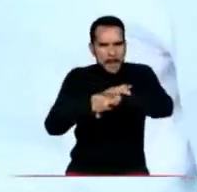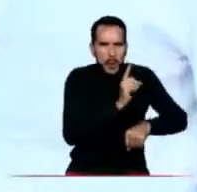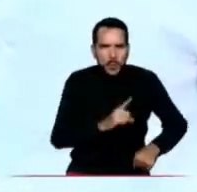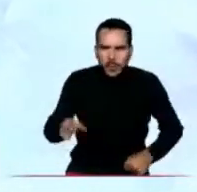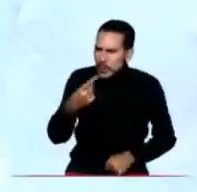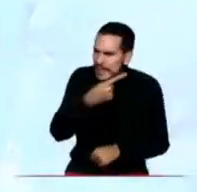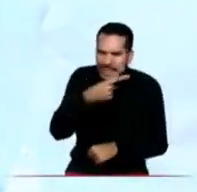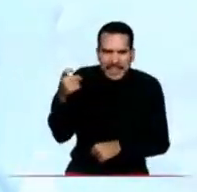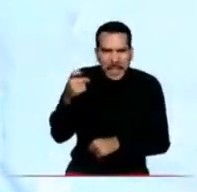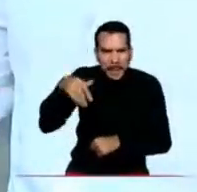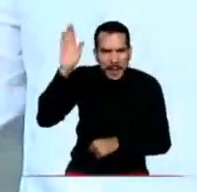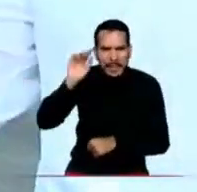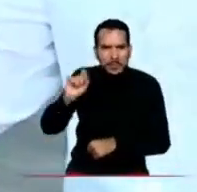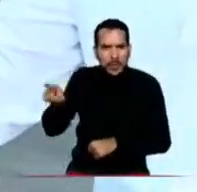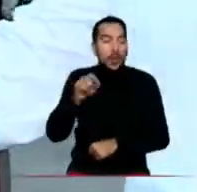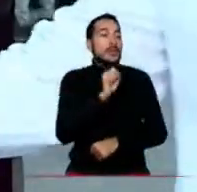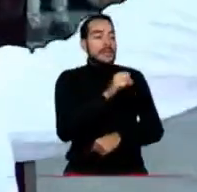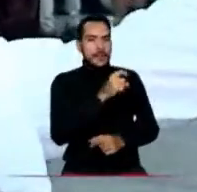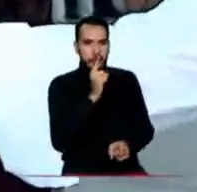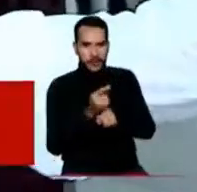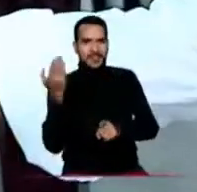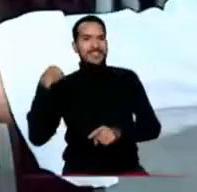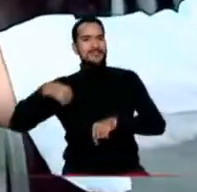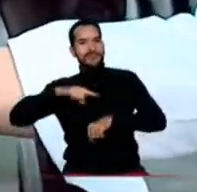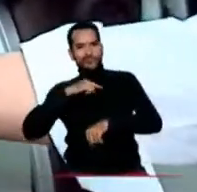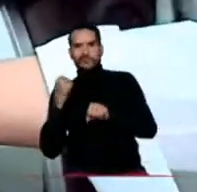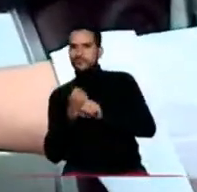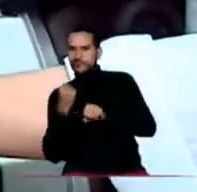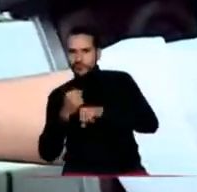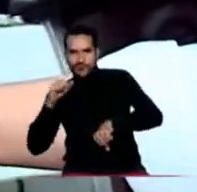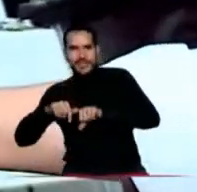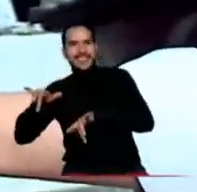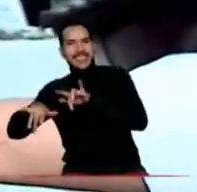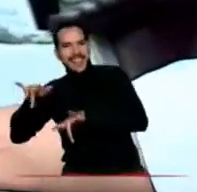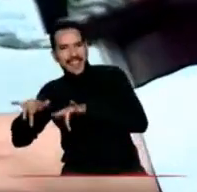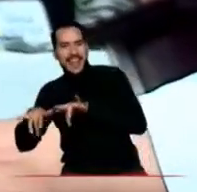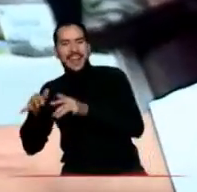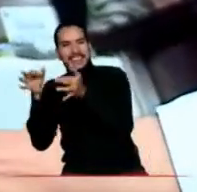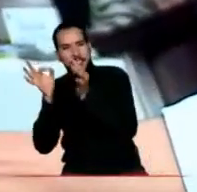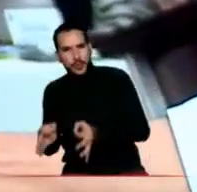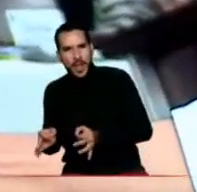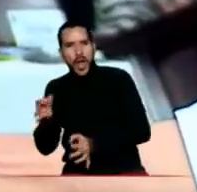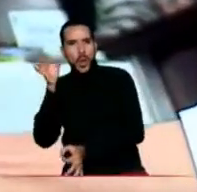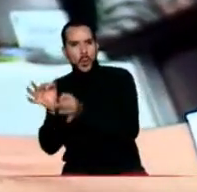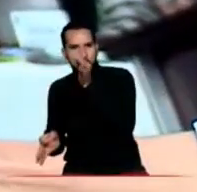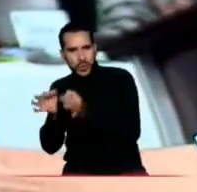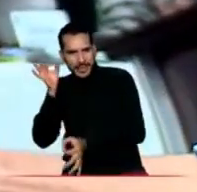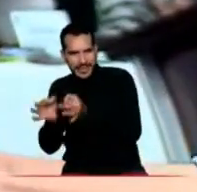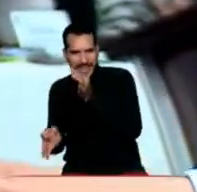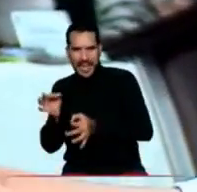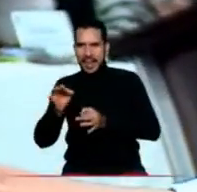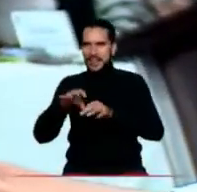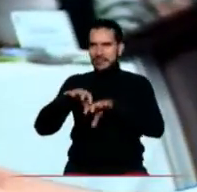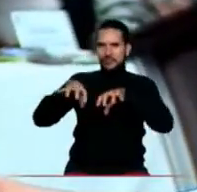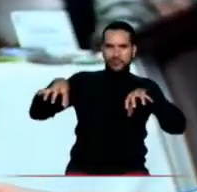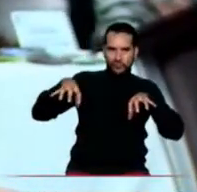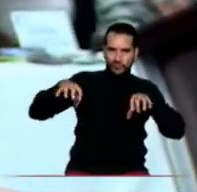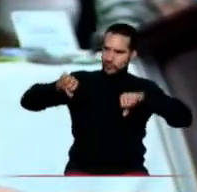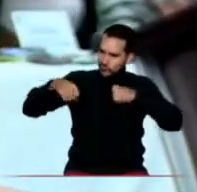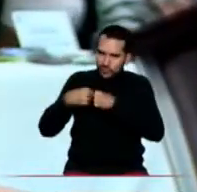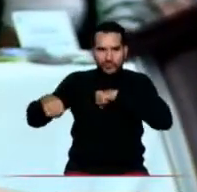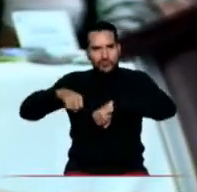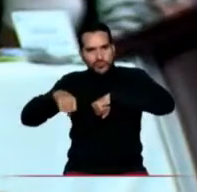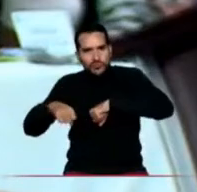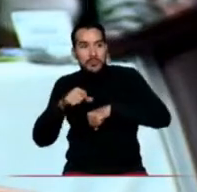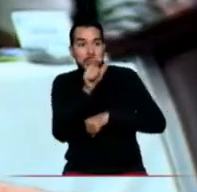Plan Institucional Semana Santa en Familia, ese trabajo articulado que tuvimos con la Secretaría de Seguridad y Justicia para garantizar la seguridad a los caleños durante esta